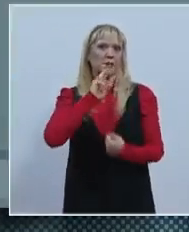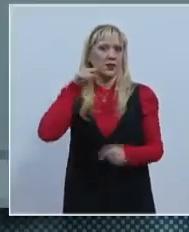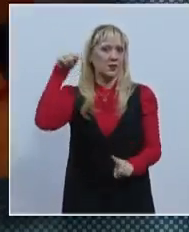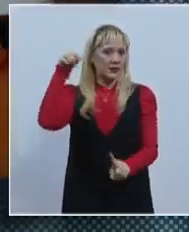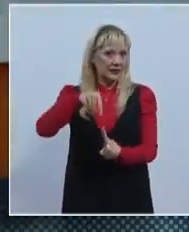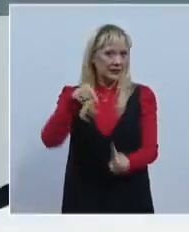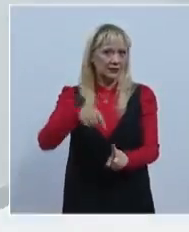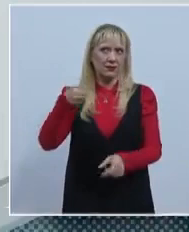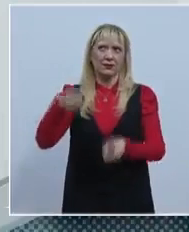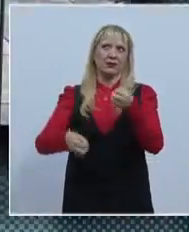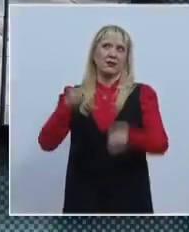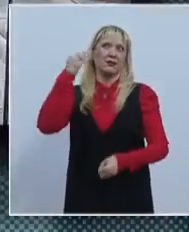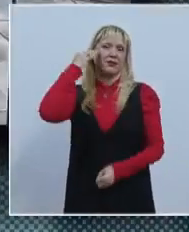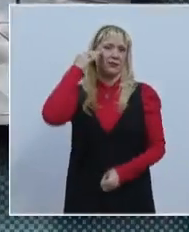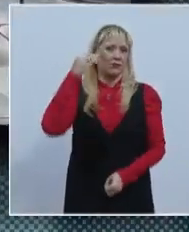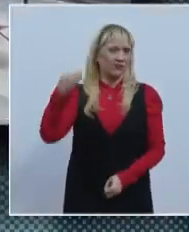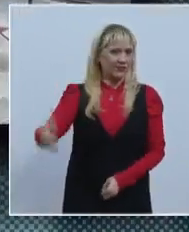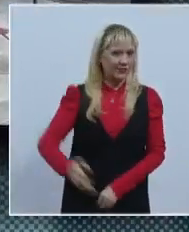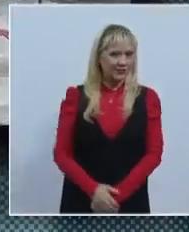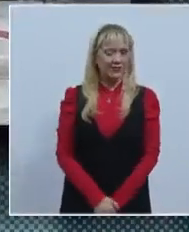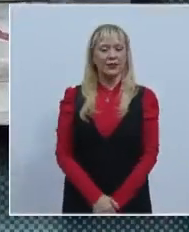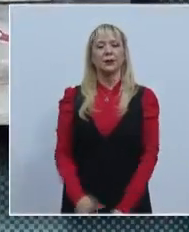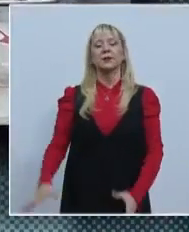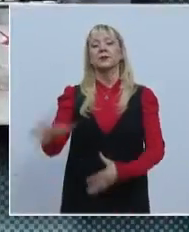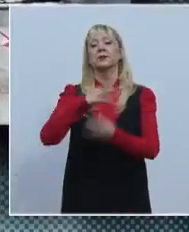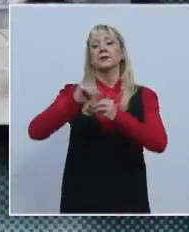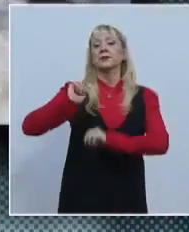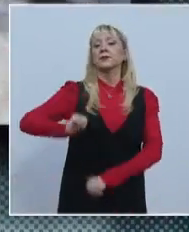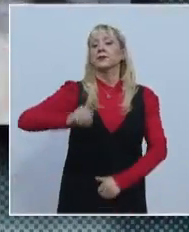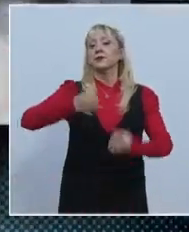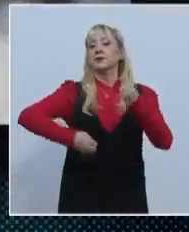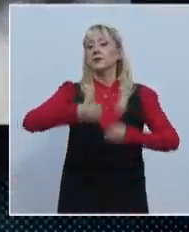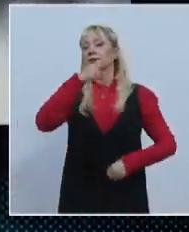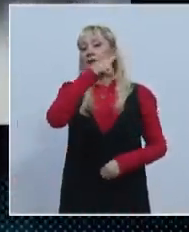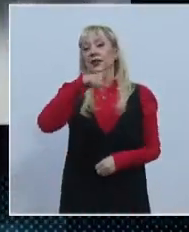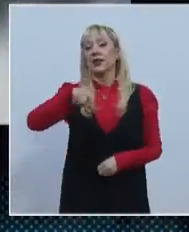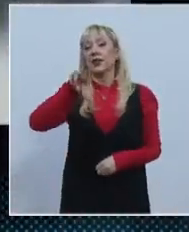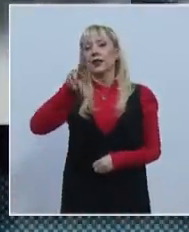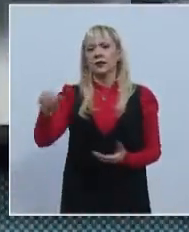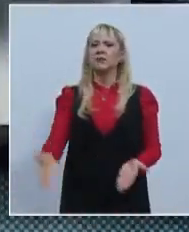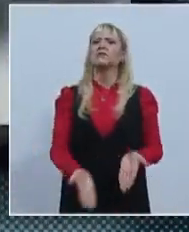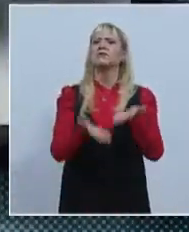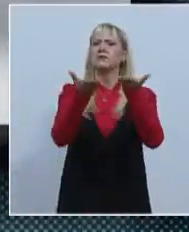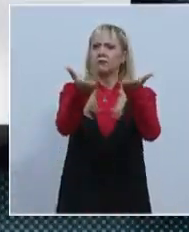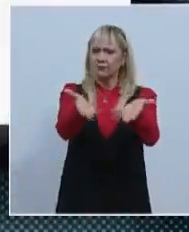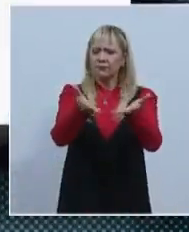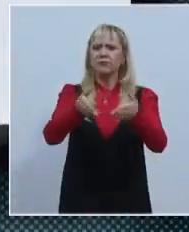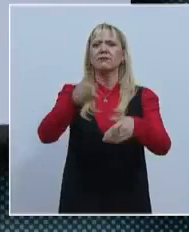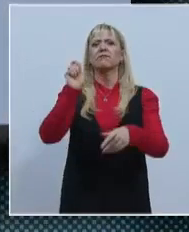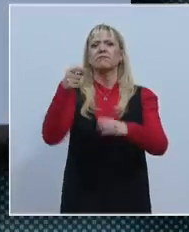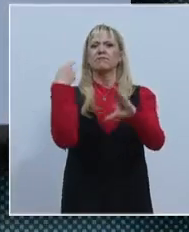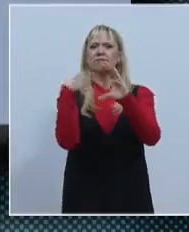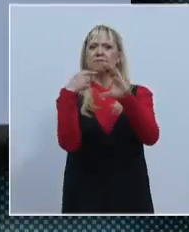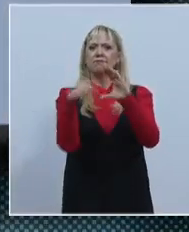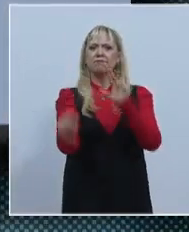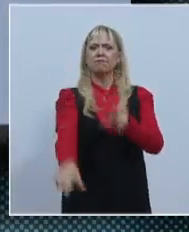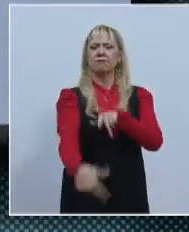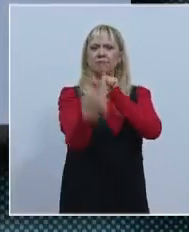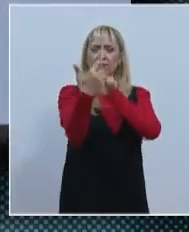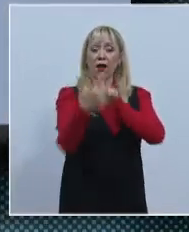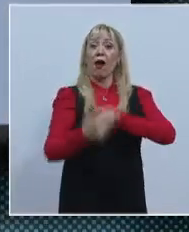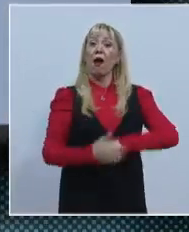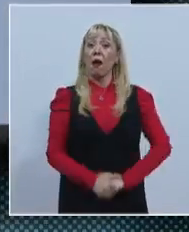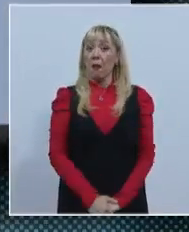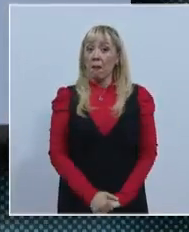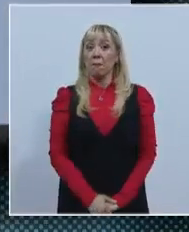solución. El Poder Judicial de Quintana Roo pone a disposición el Tribunal Electrónico, una herramienta en línea